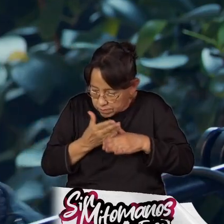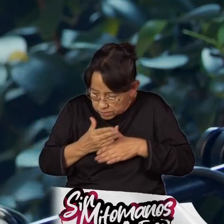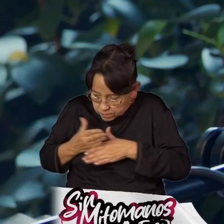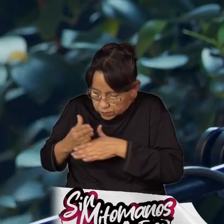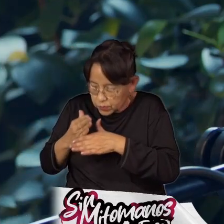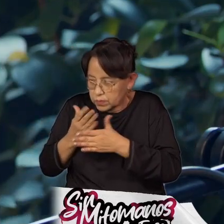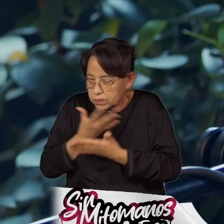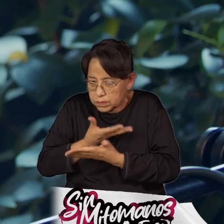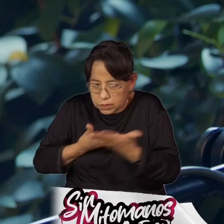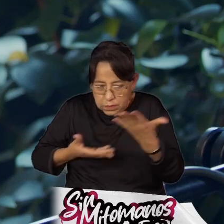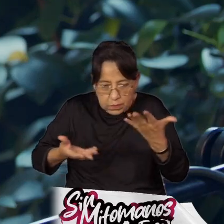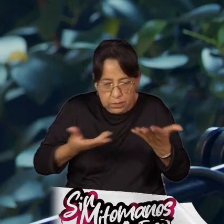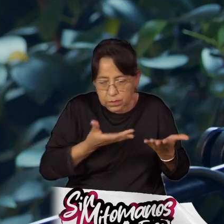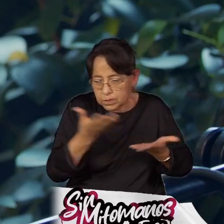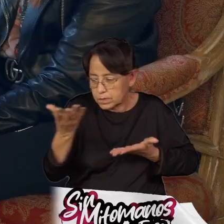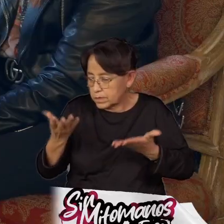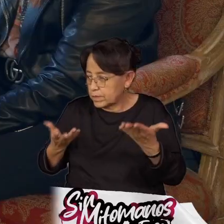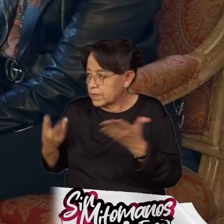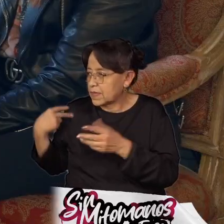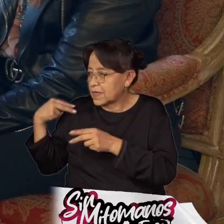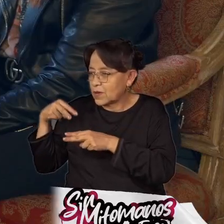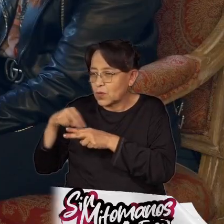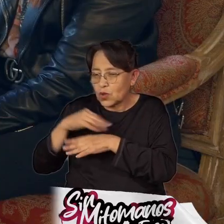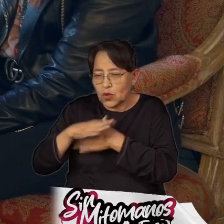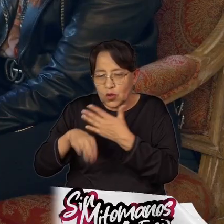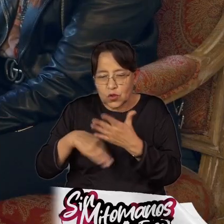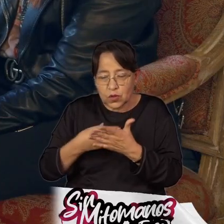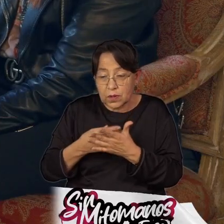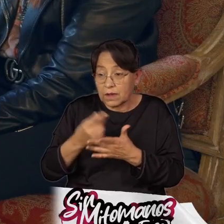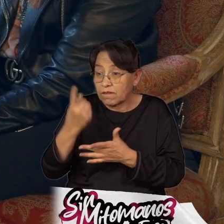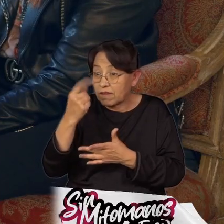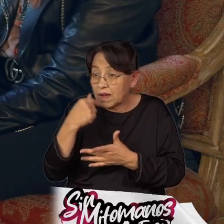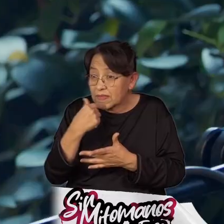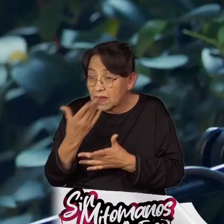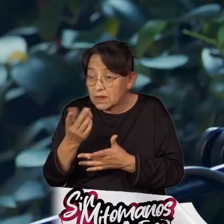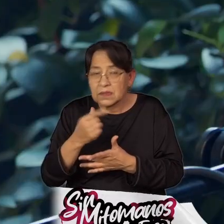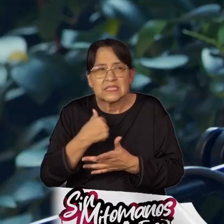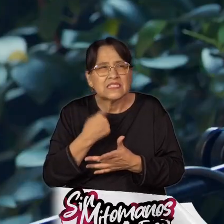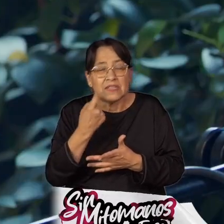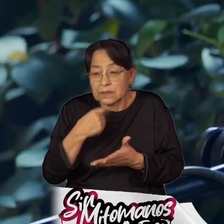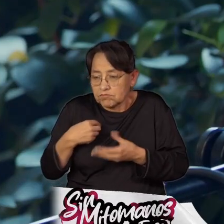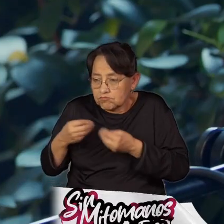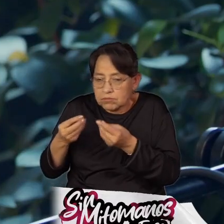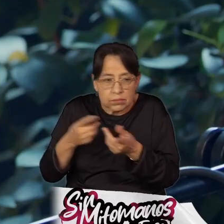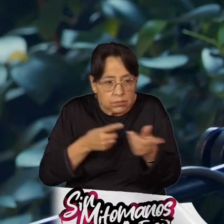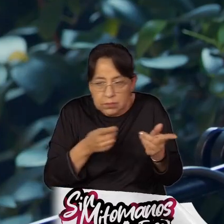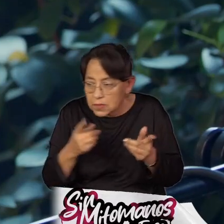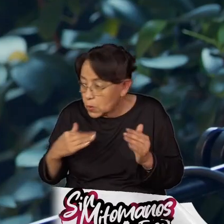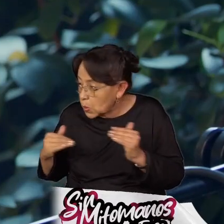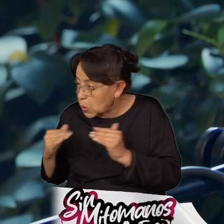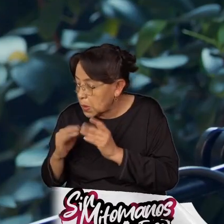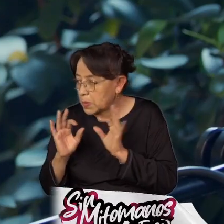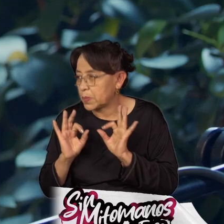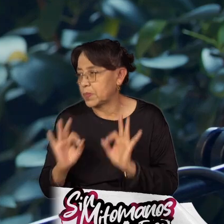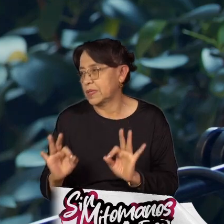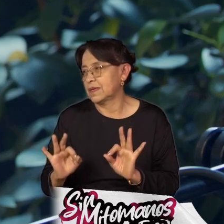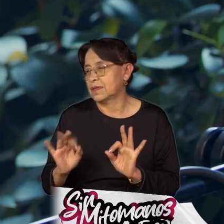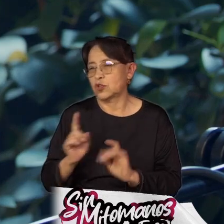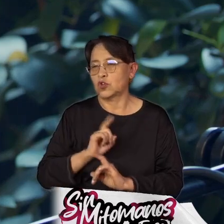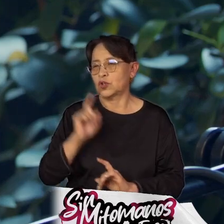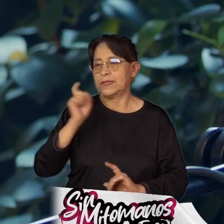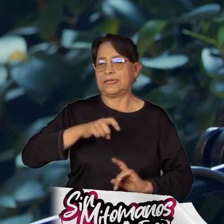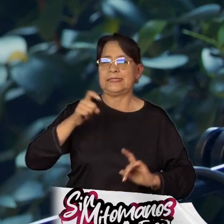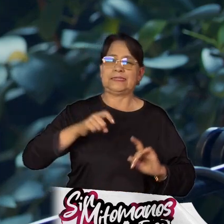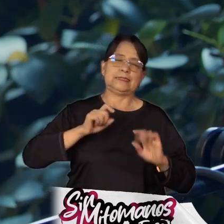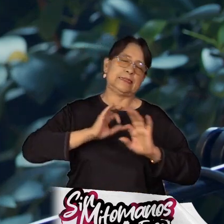venga, aquí todos vivimos, y todos ponían en común sus recursos para que nadie le faltase nada. No tuviesen necesidad. No